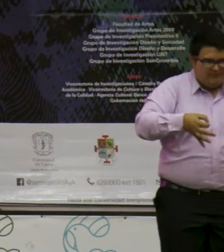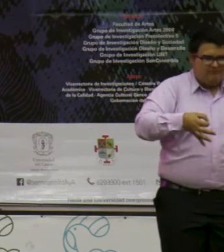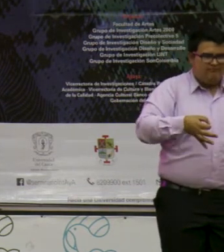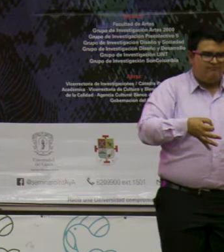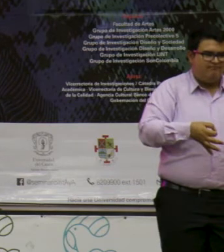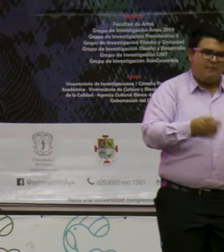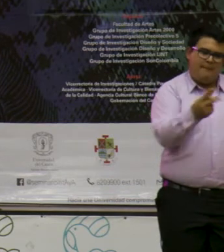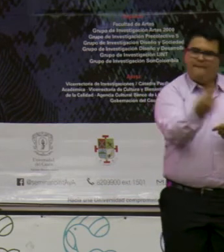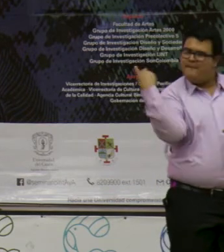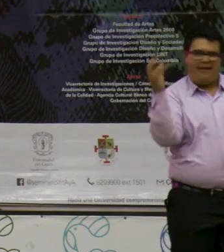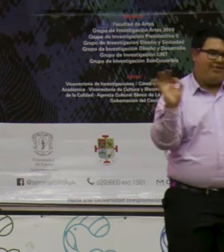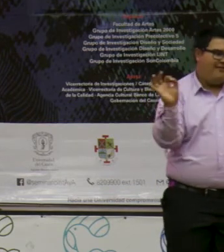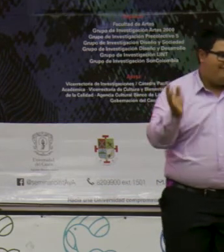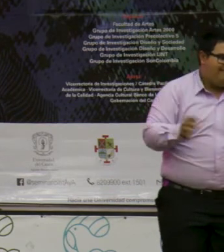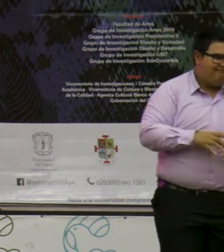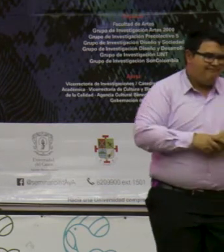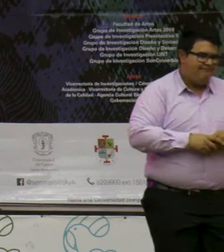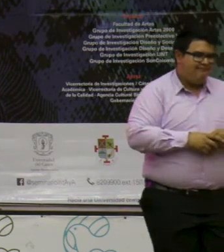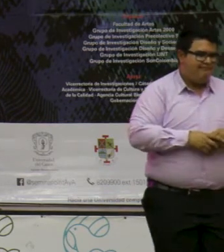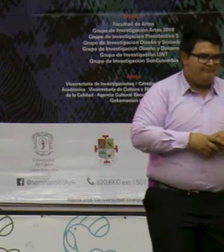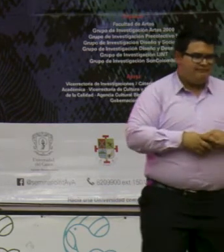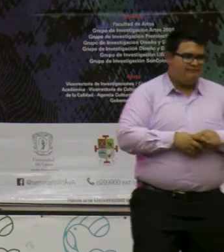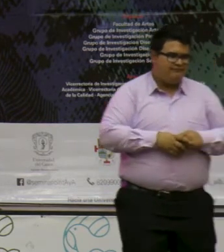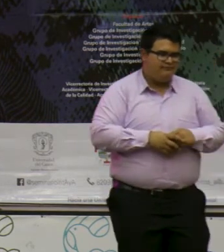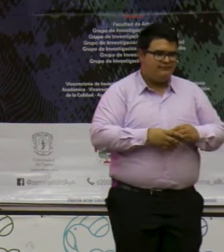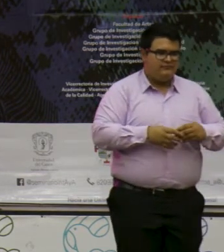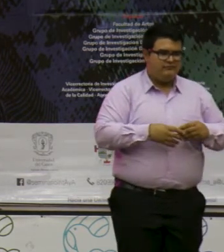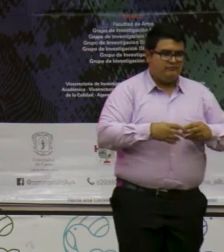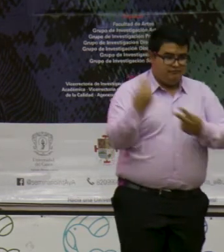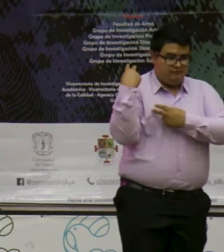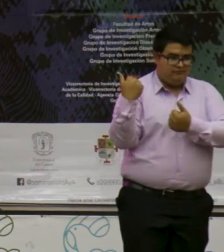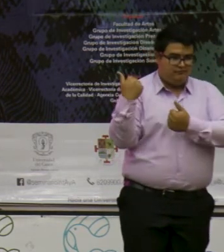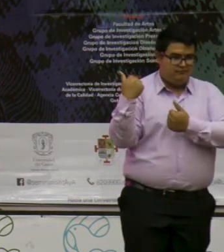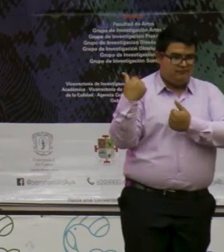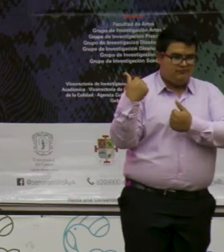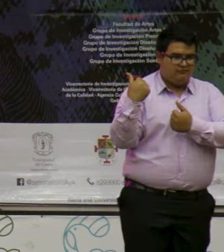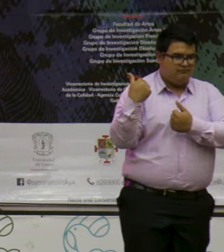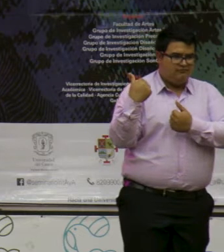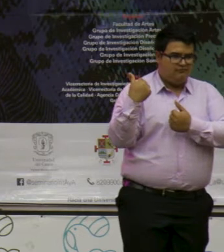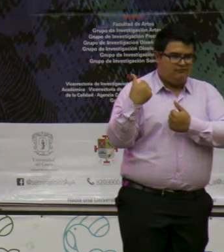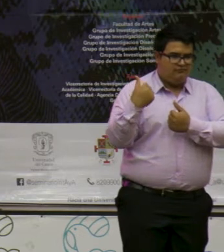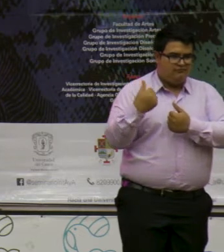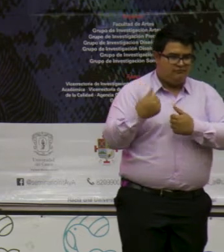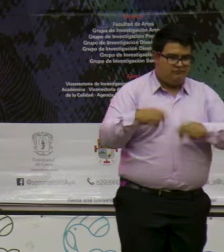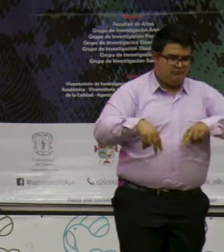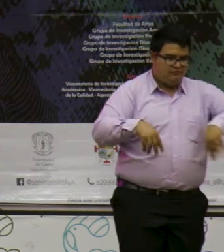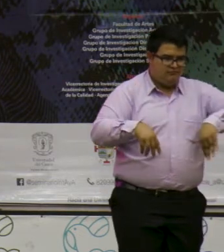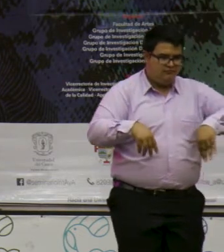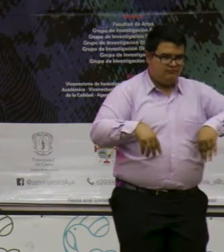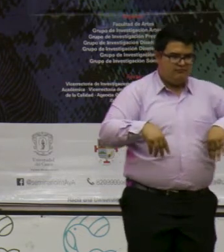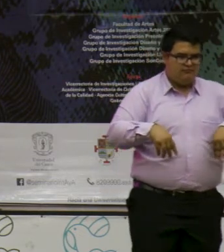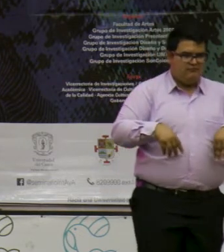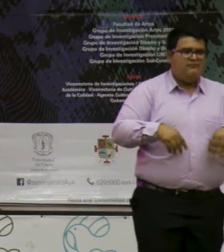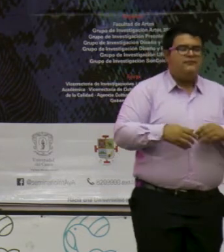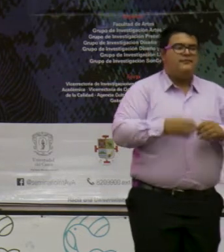Porque si bien es una ventaja para muchas personas, también se vuelve una justificación de violencia muy complicada. Es decir, muchas de las cosas se justifican